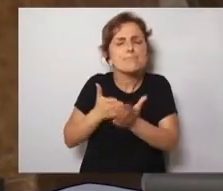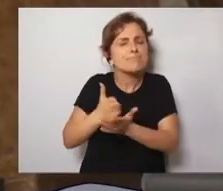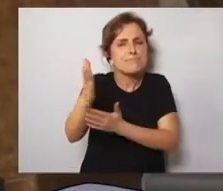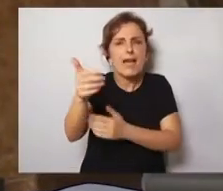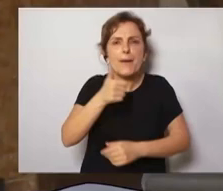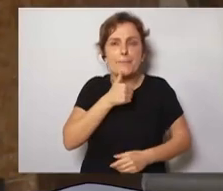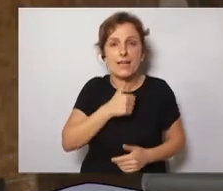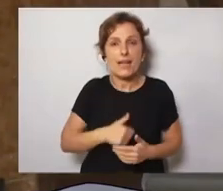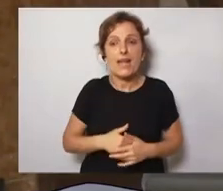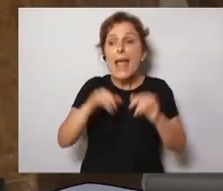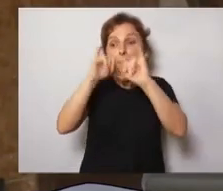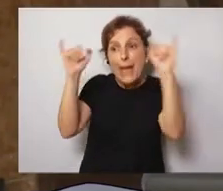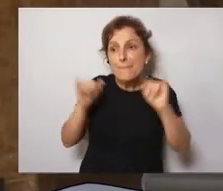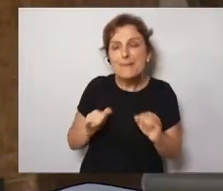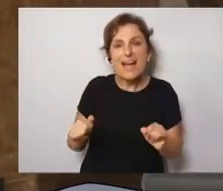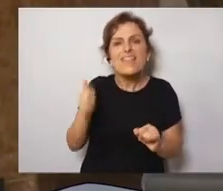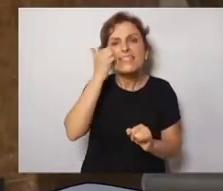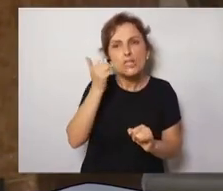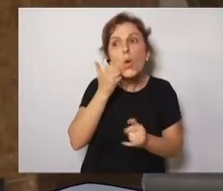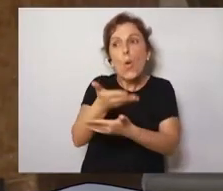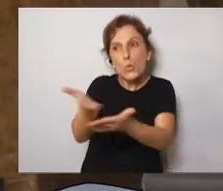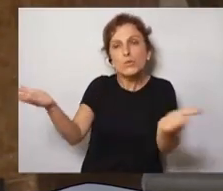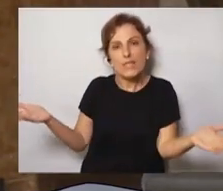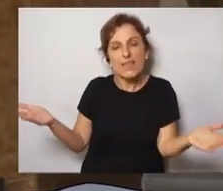y la paz del señor esté con todos ustedes